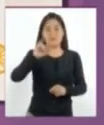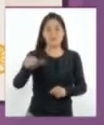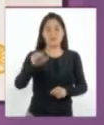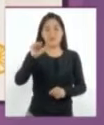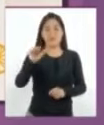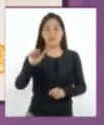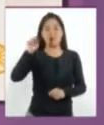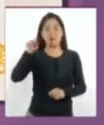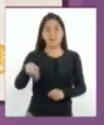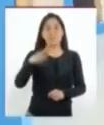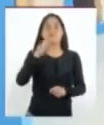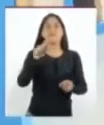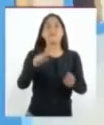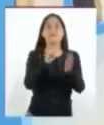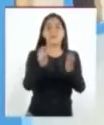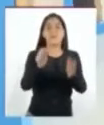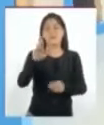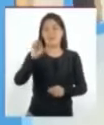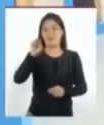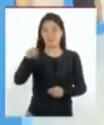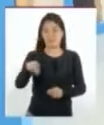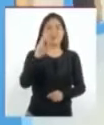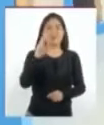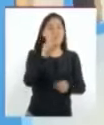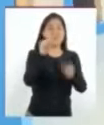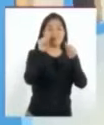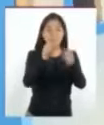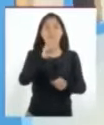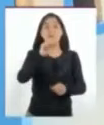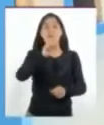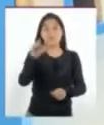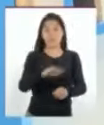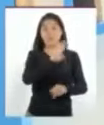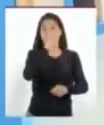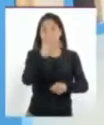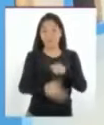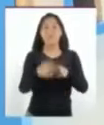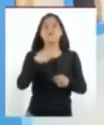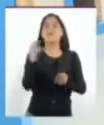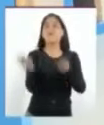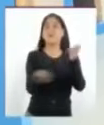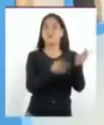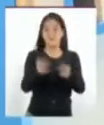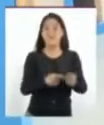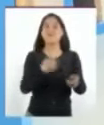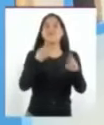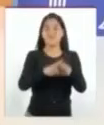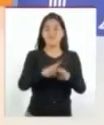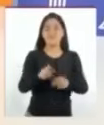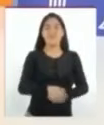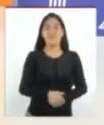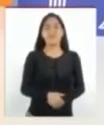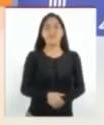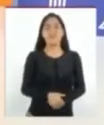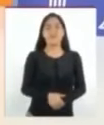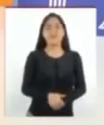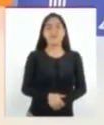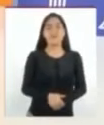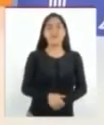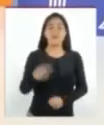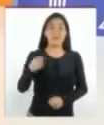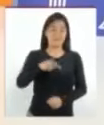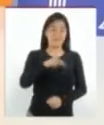colección de los libros del Rincón. Pongan mucha atención porque al final les haré algunas preguntas. Comencemos.